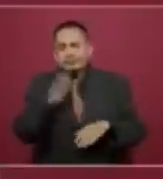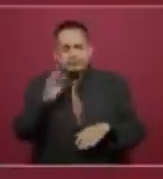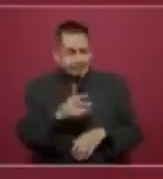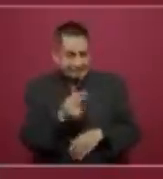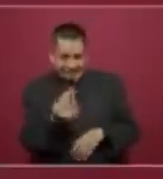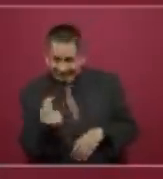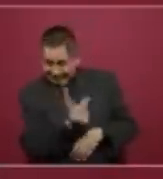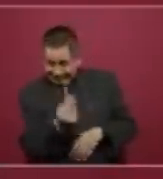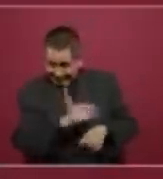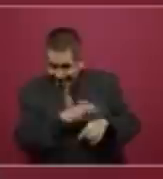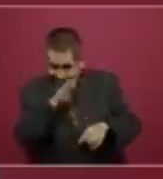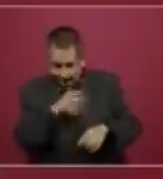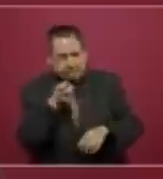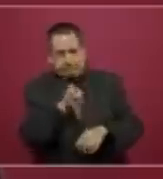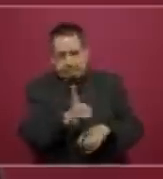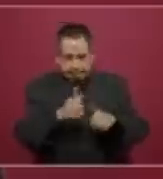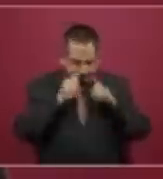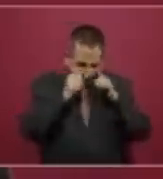necesitados,